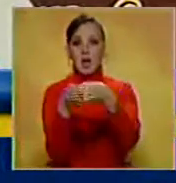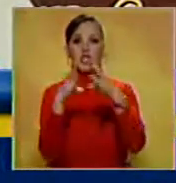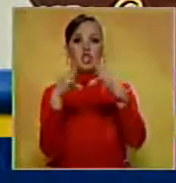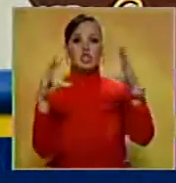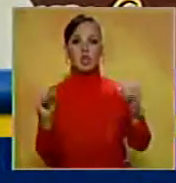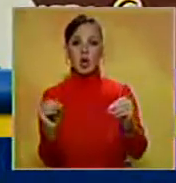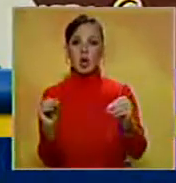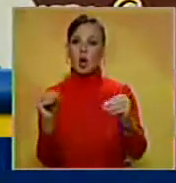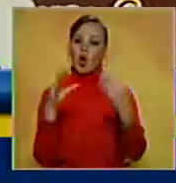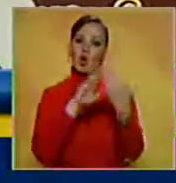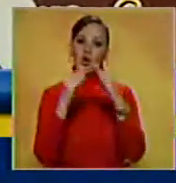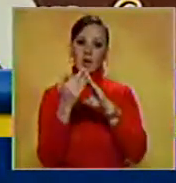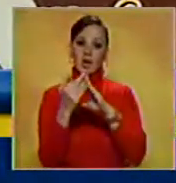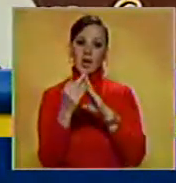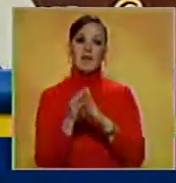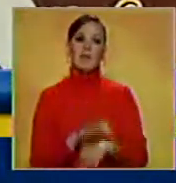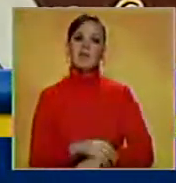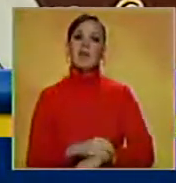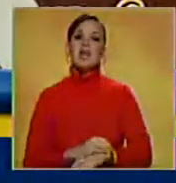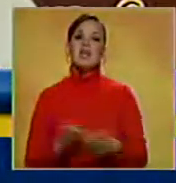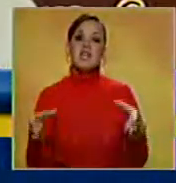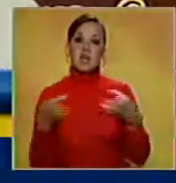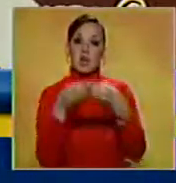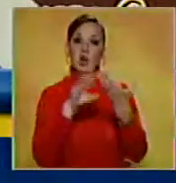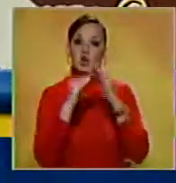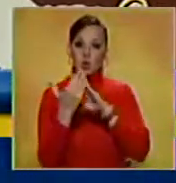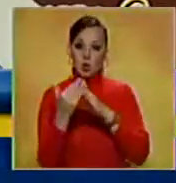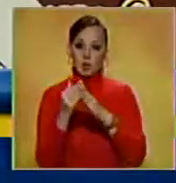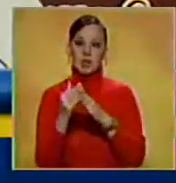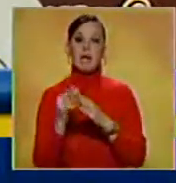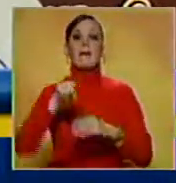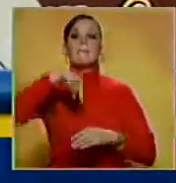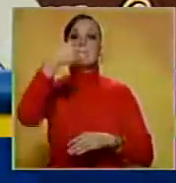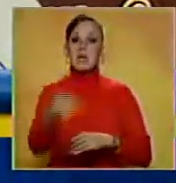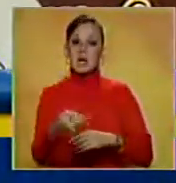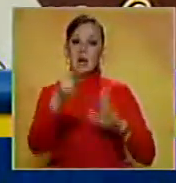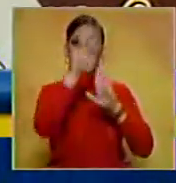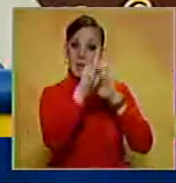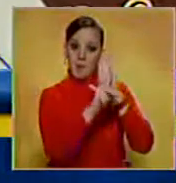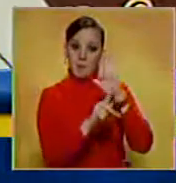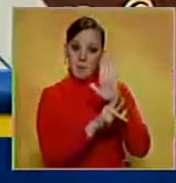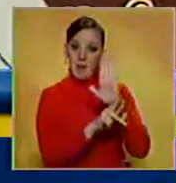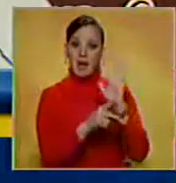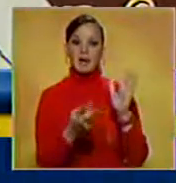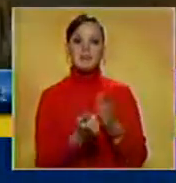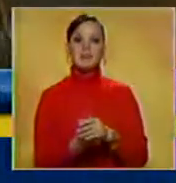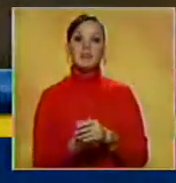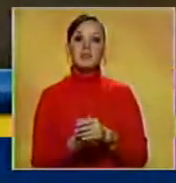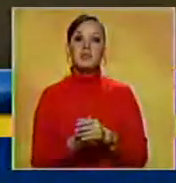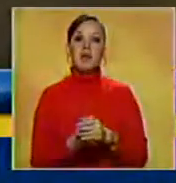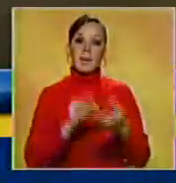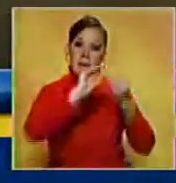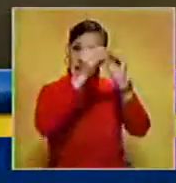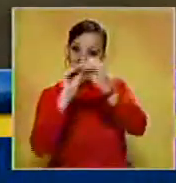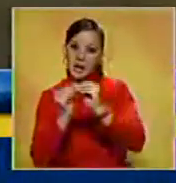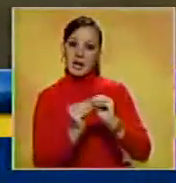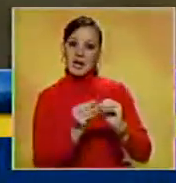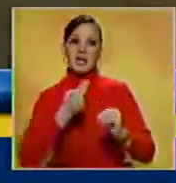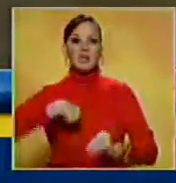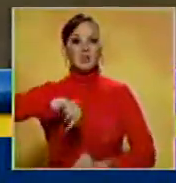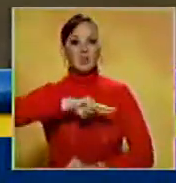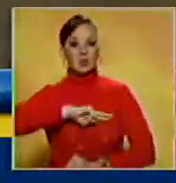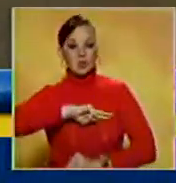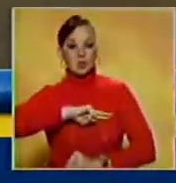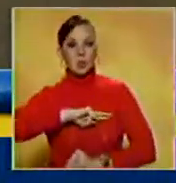todos, comunidad, VC, consejos comunales, porque mañana vamos a hacer un plan de levantamiento de nuestras instituciones. No es la primera vez que este